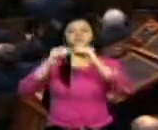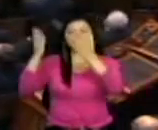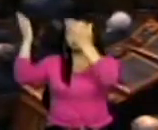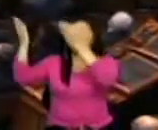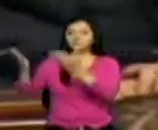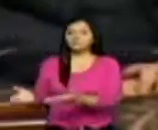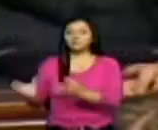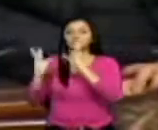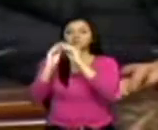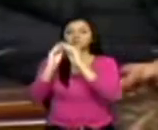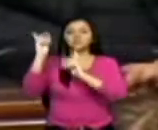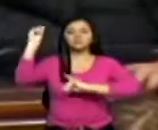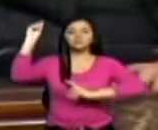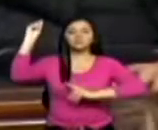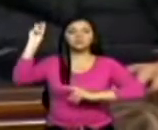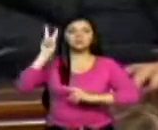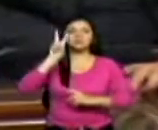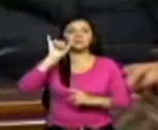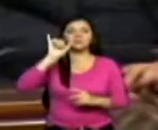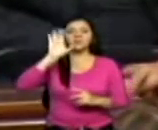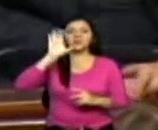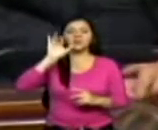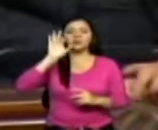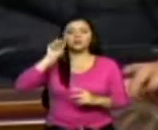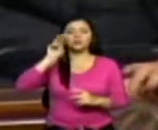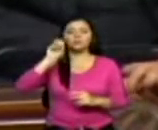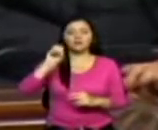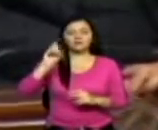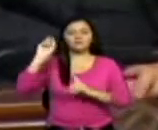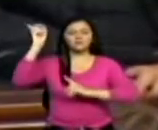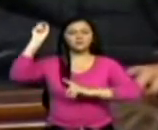señora congresista Jenny Vilcatoma de la Cruz.